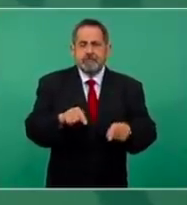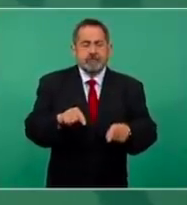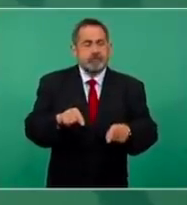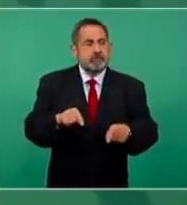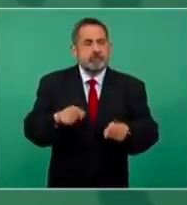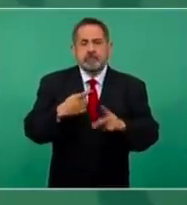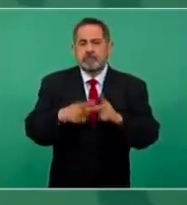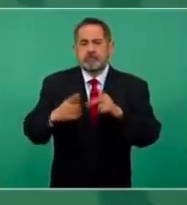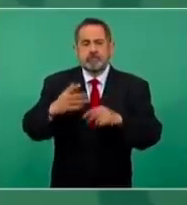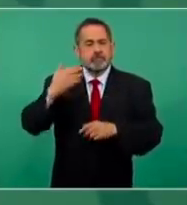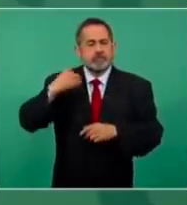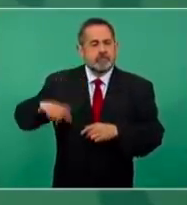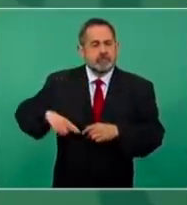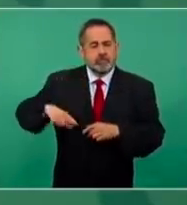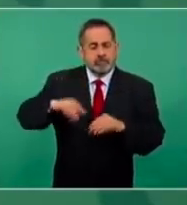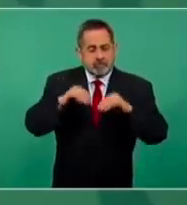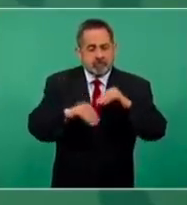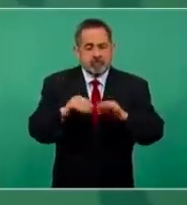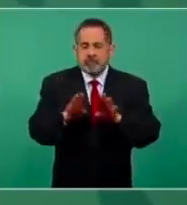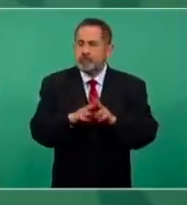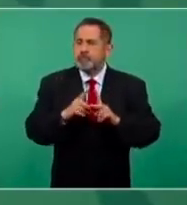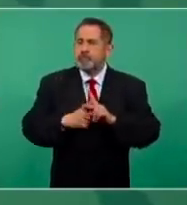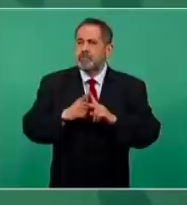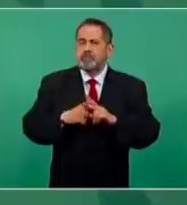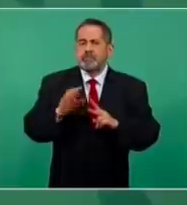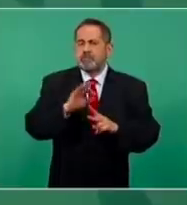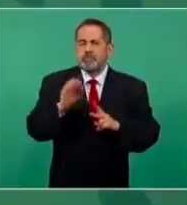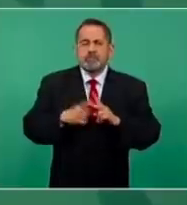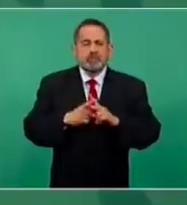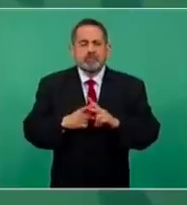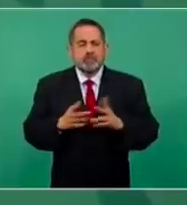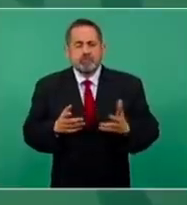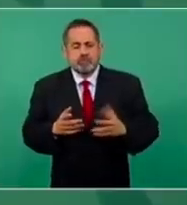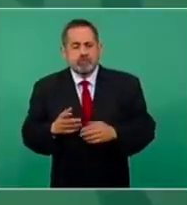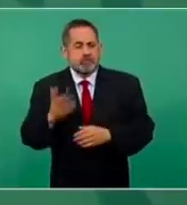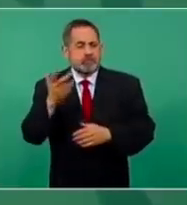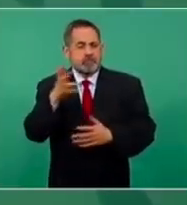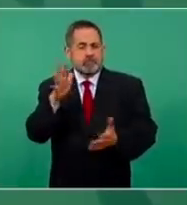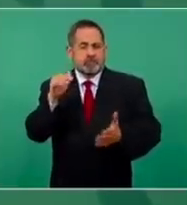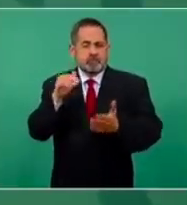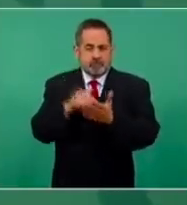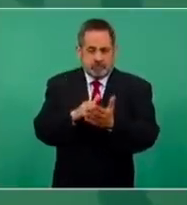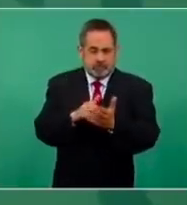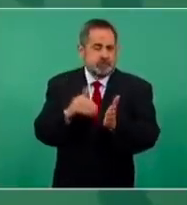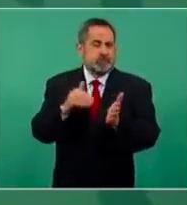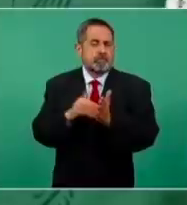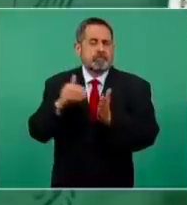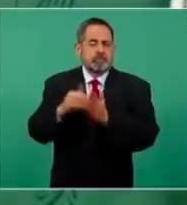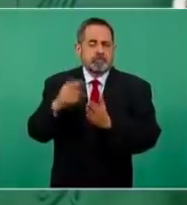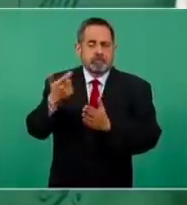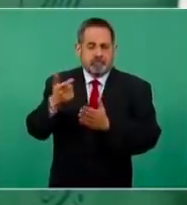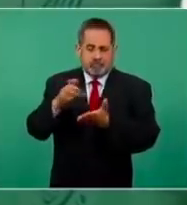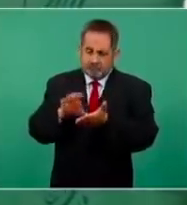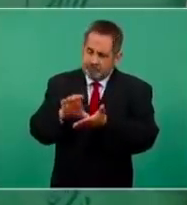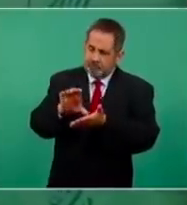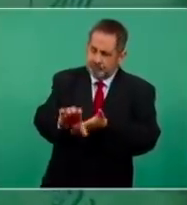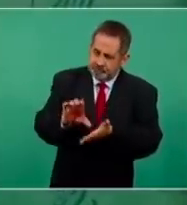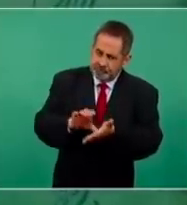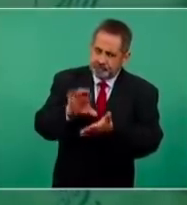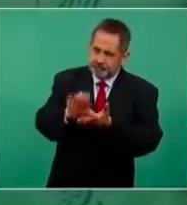al gobierno un promedio de 10,000 millones de pesos para